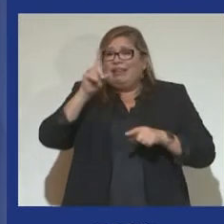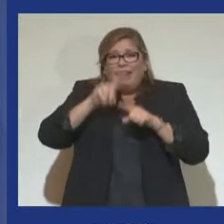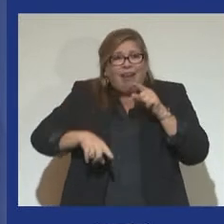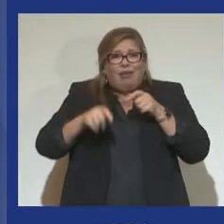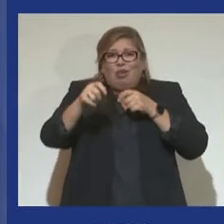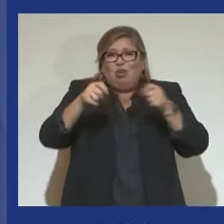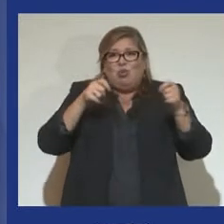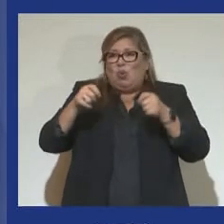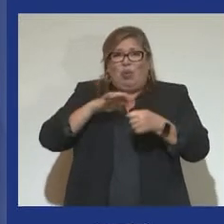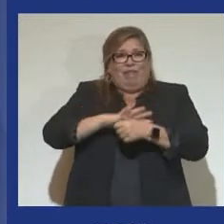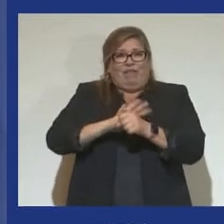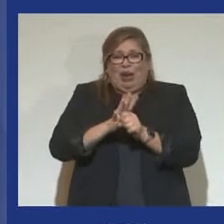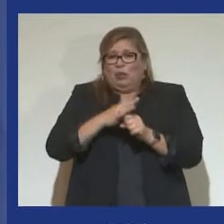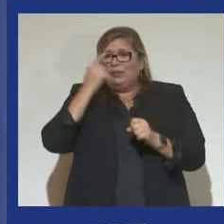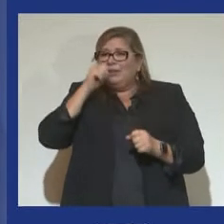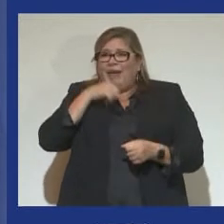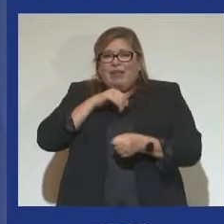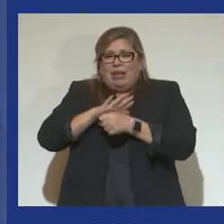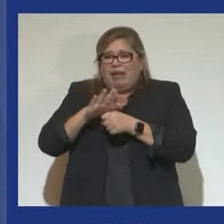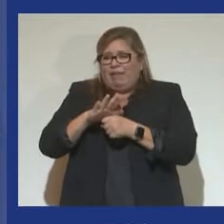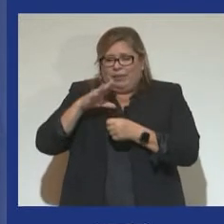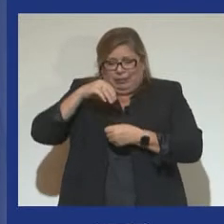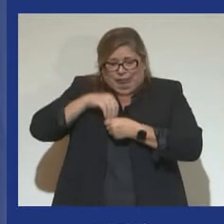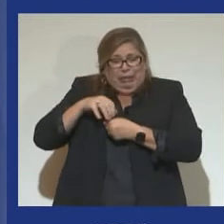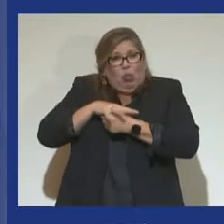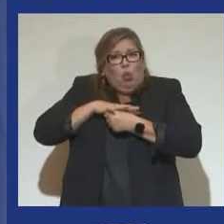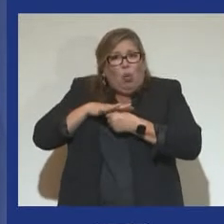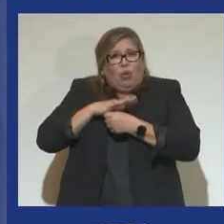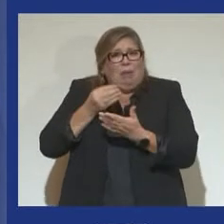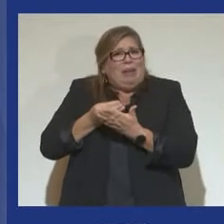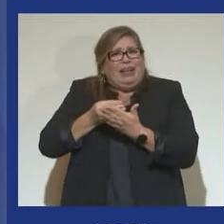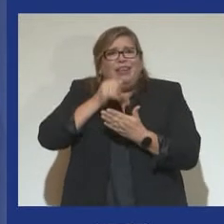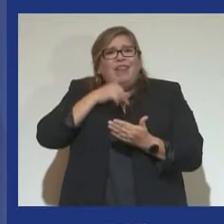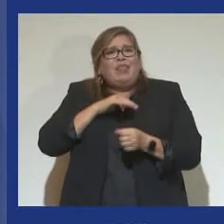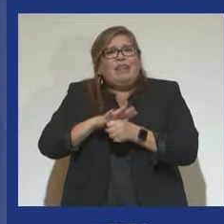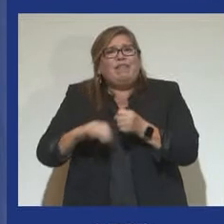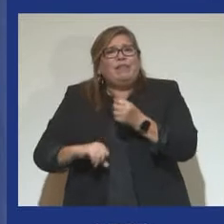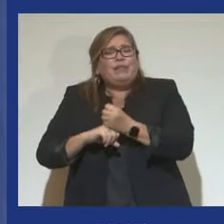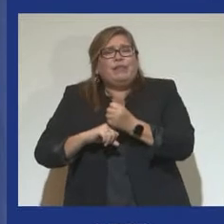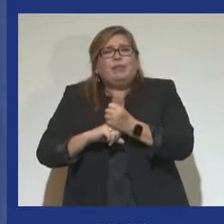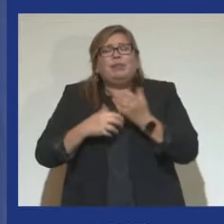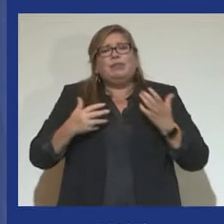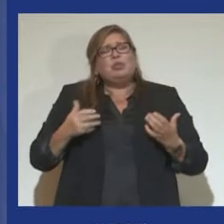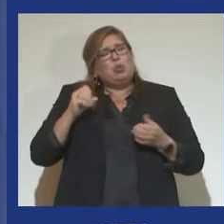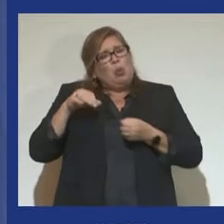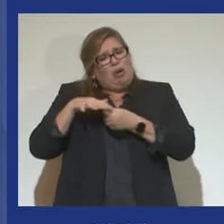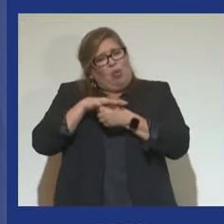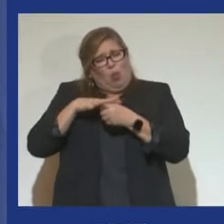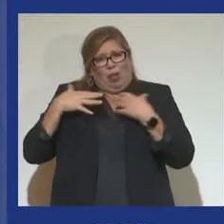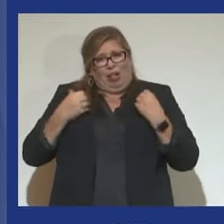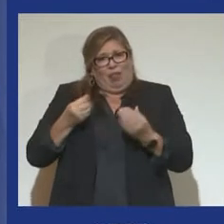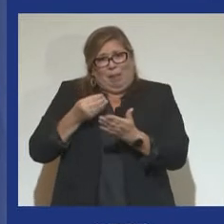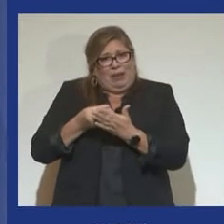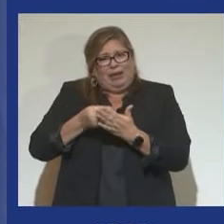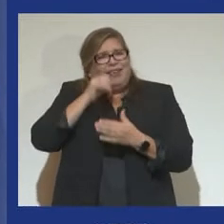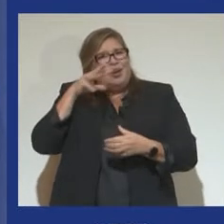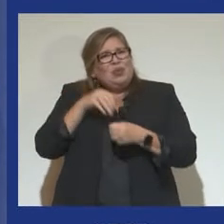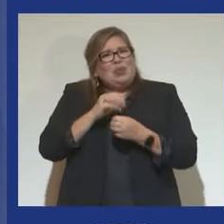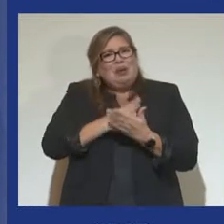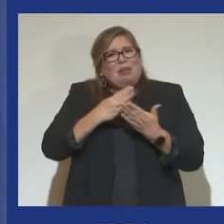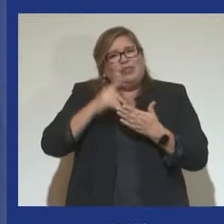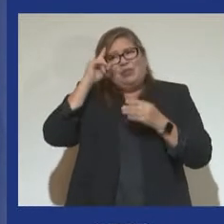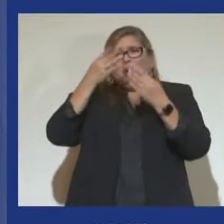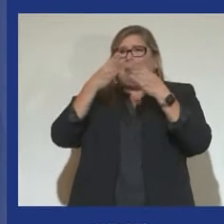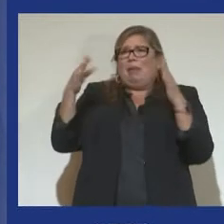para controlar adecuadamente este virus y hacer lo que ellos tienen que hacer mi pregunta para usted es si hay